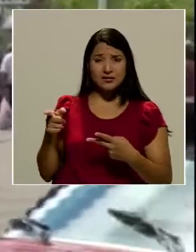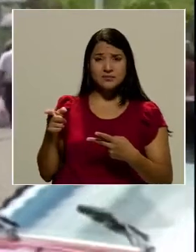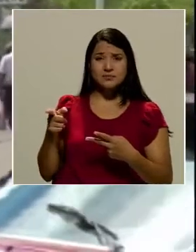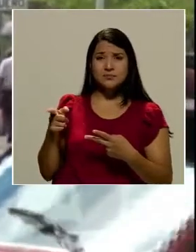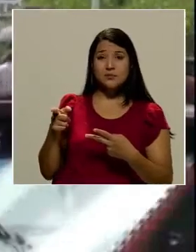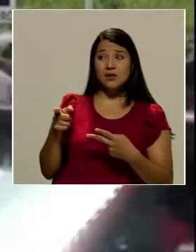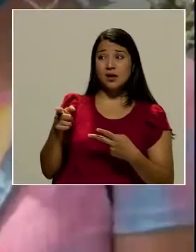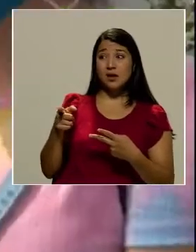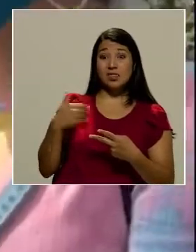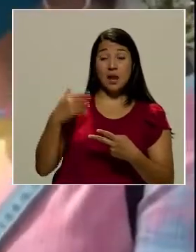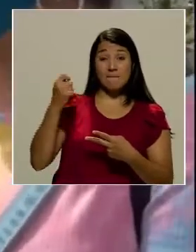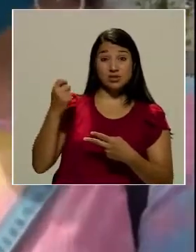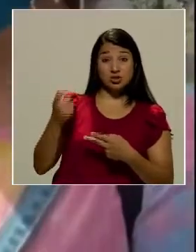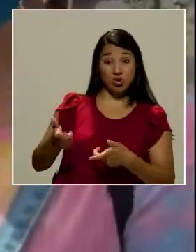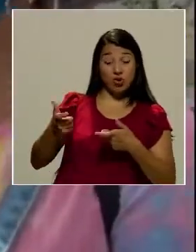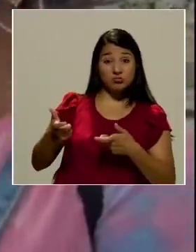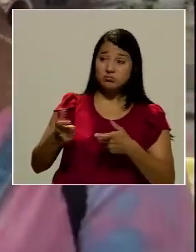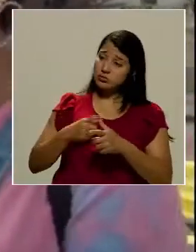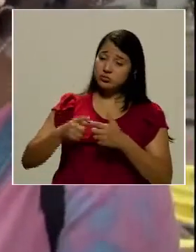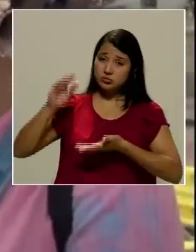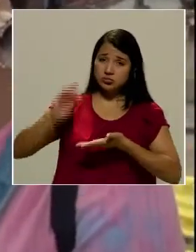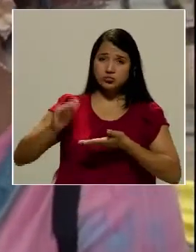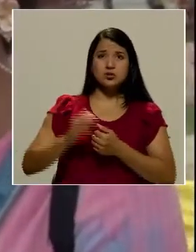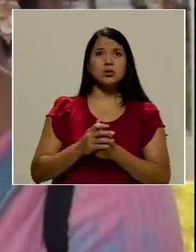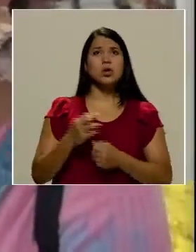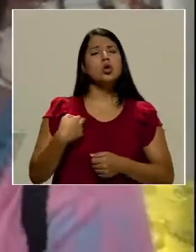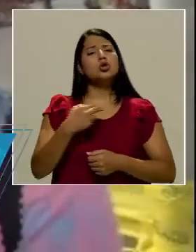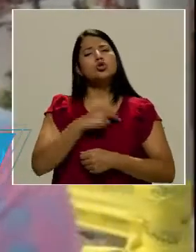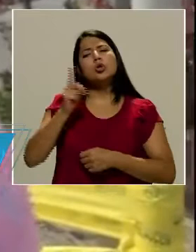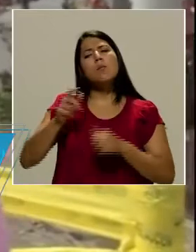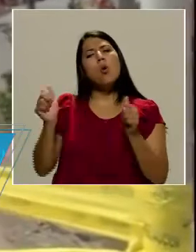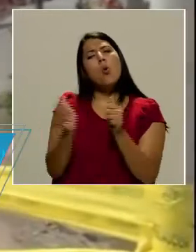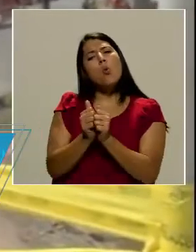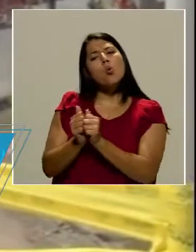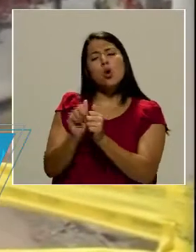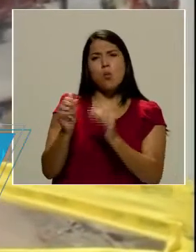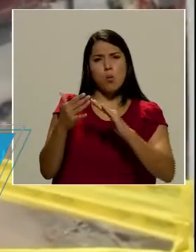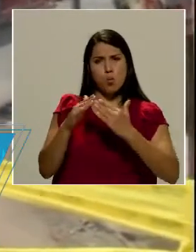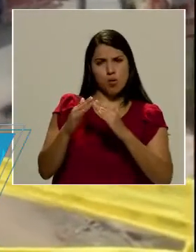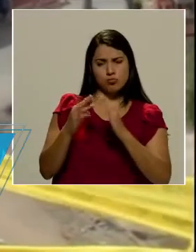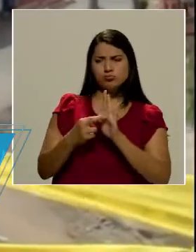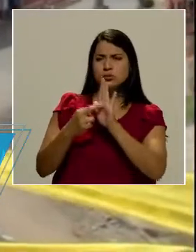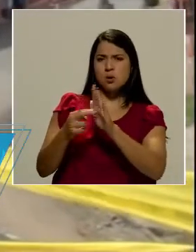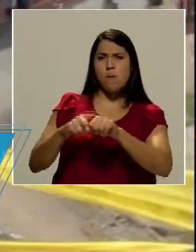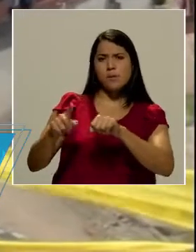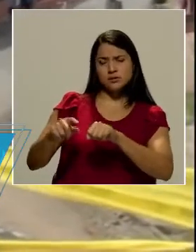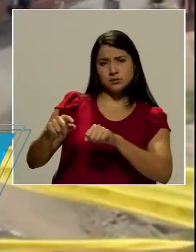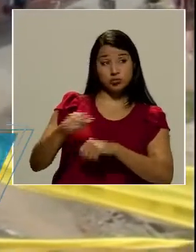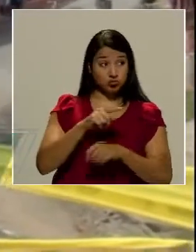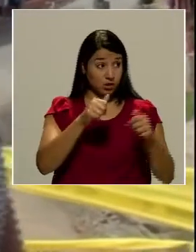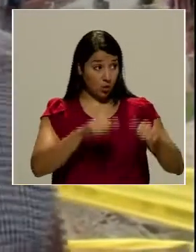tienen pensiones de lujo. Que tenemos que unirnos como pueblo, representando Pérez Celedón. ¿Sí? ¿Está totalmente de